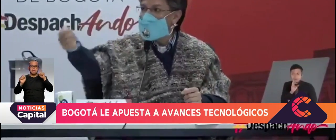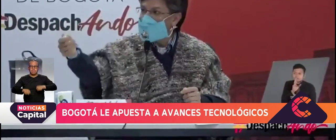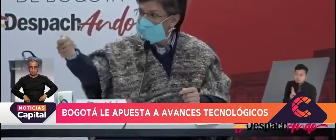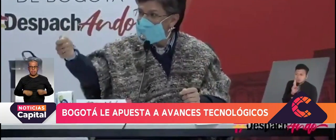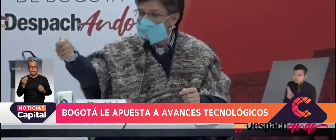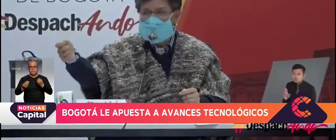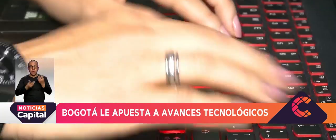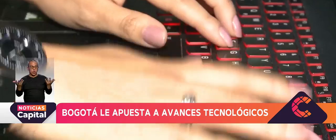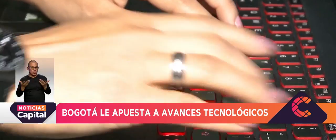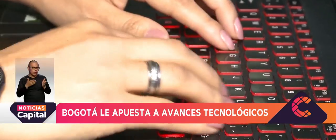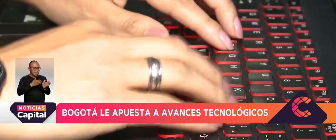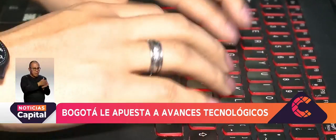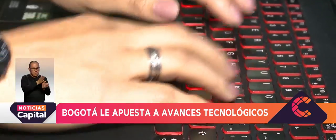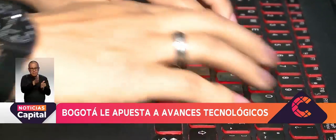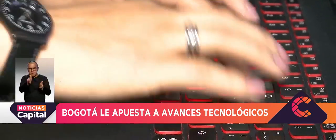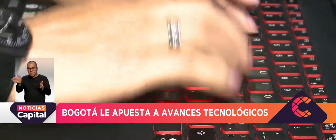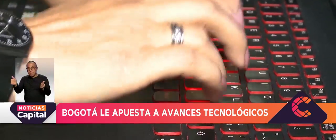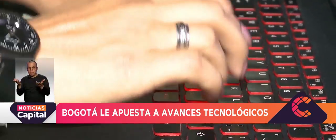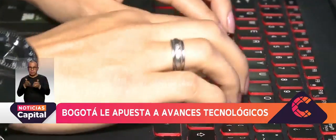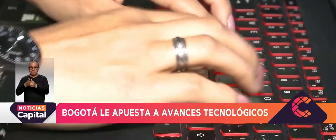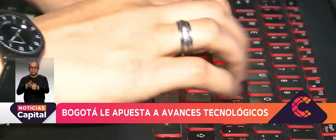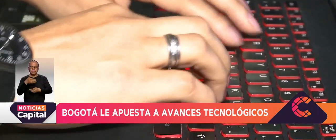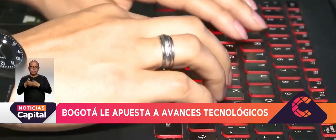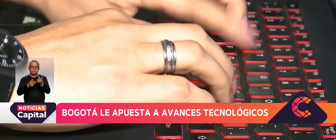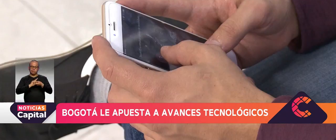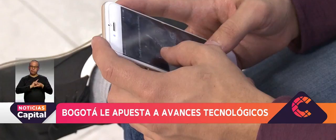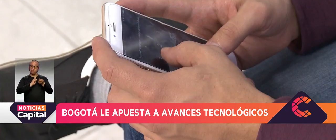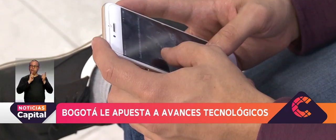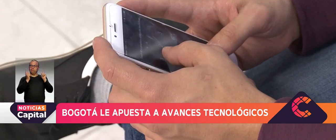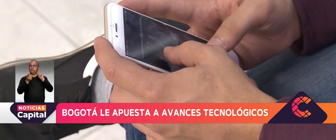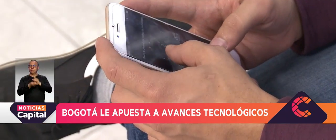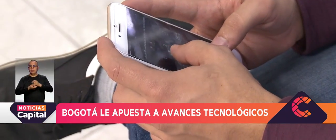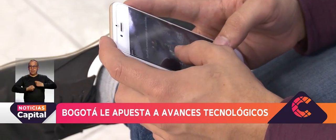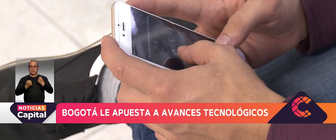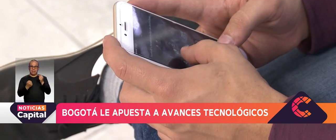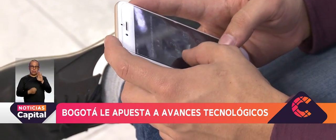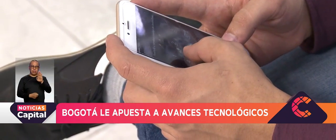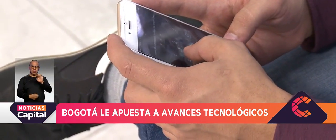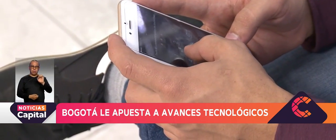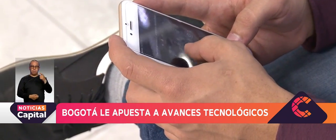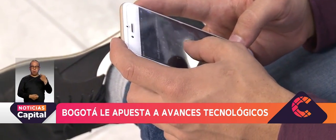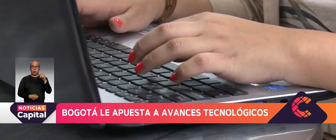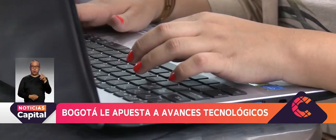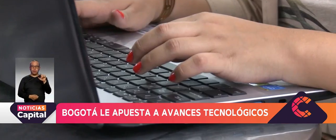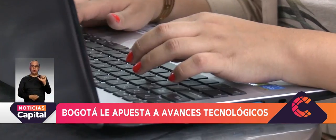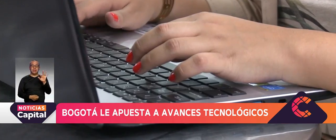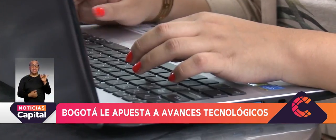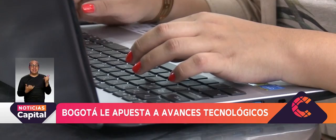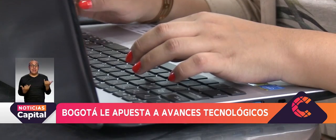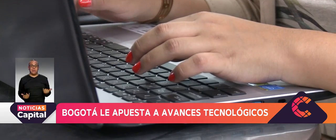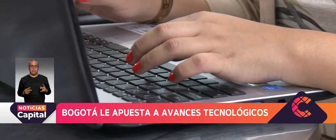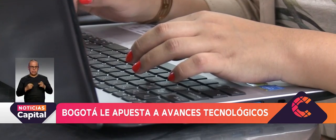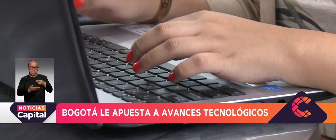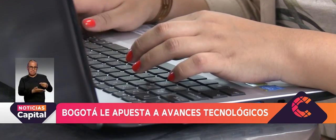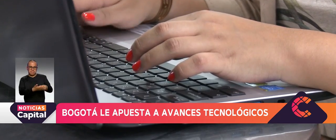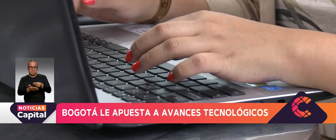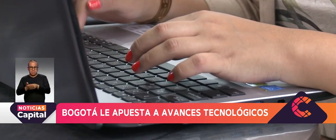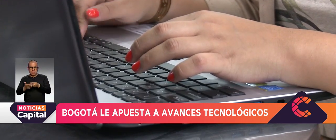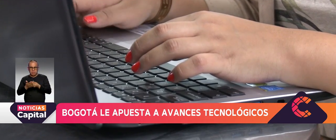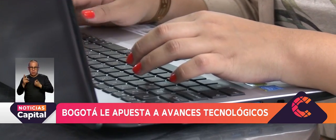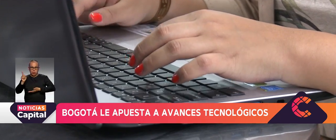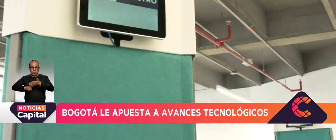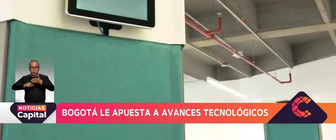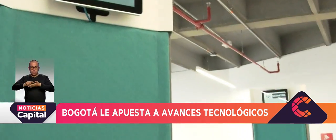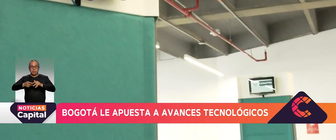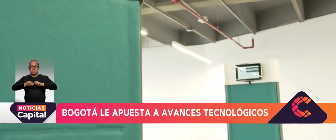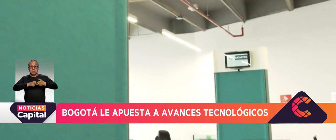sepa a dónde remitirlo. Respecto a la transición que ha realizado el sistema Bogdata, la mandataria aseguró que los pagos a contratistas y los